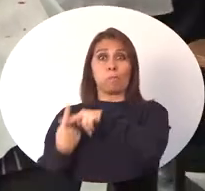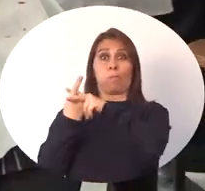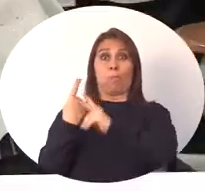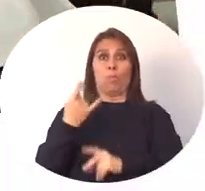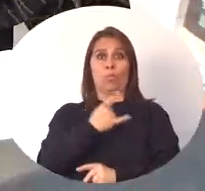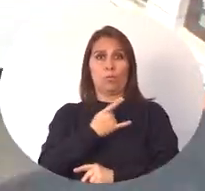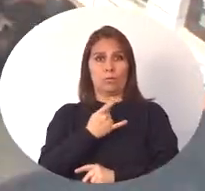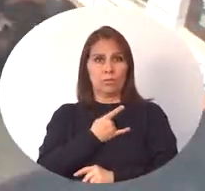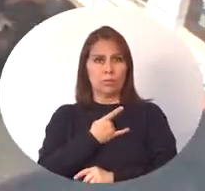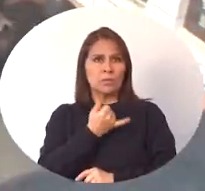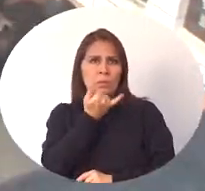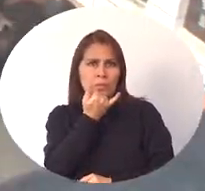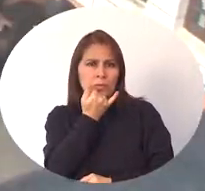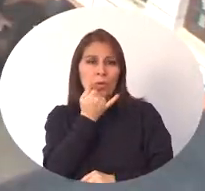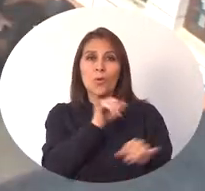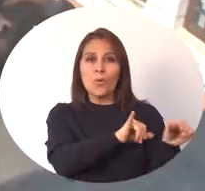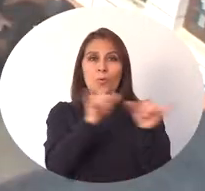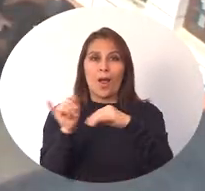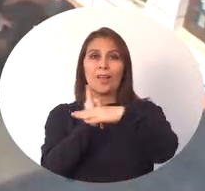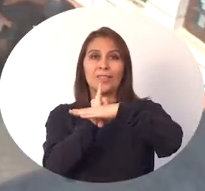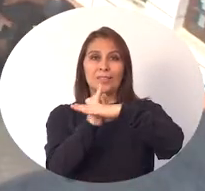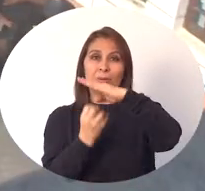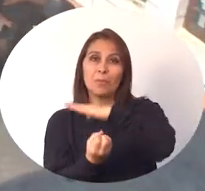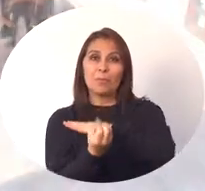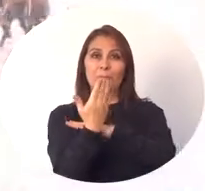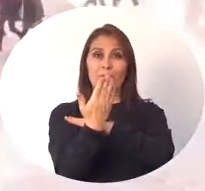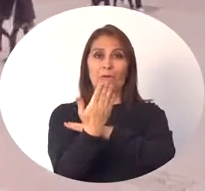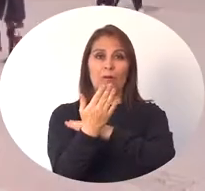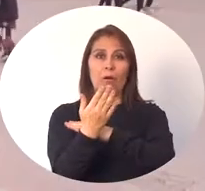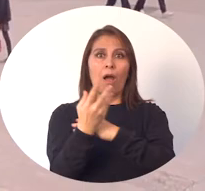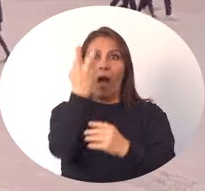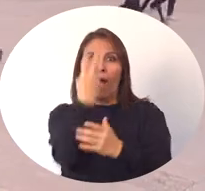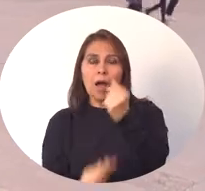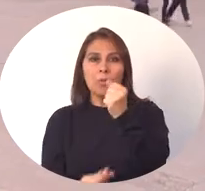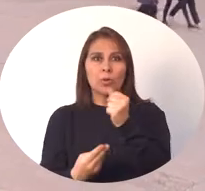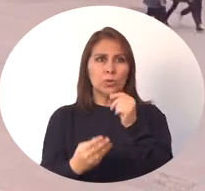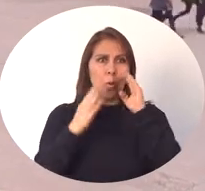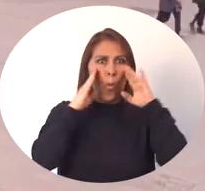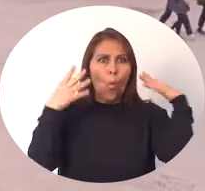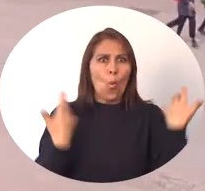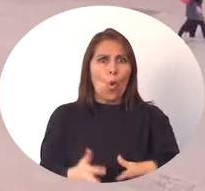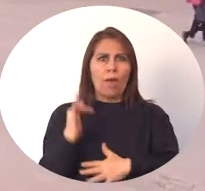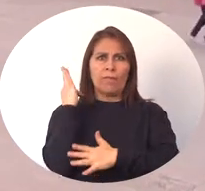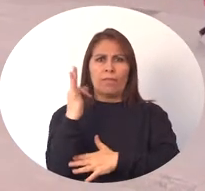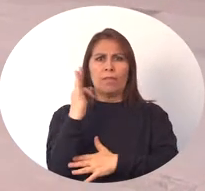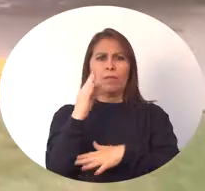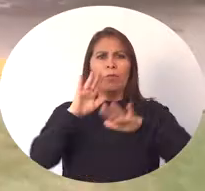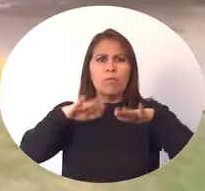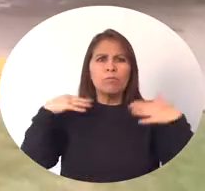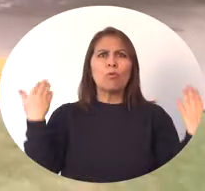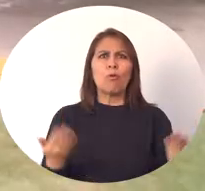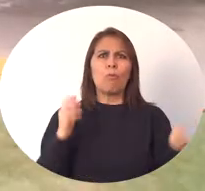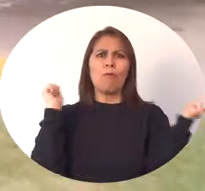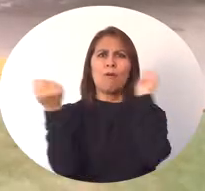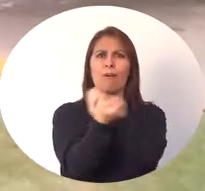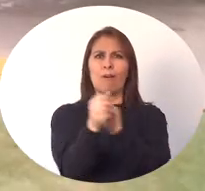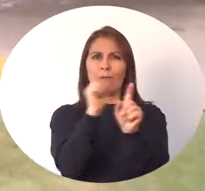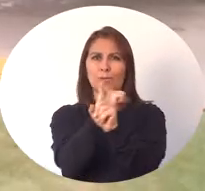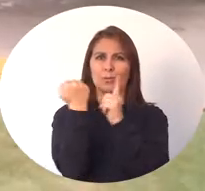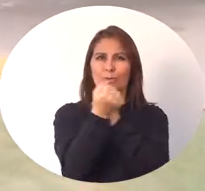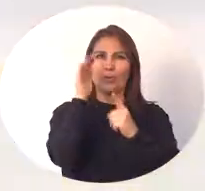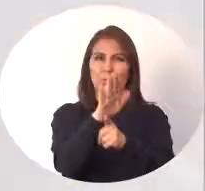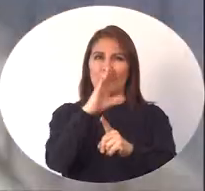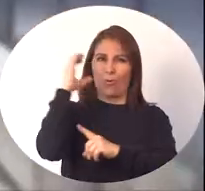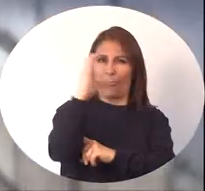Desde su creación, la universidad, al igual que el Instituto Pedagógico Nacional, han sido testigos de las transformaciones sociales del país.